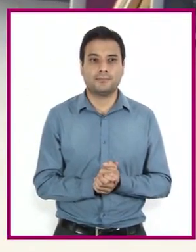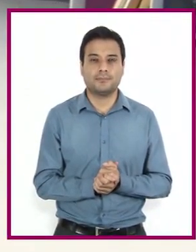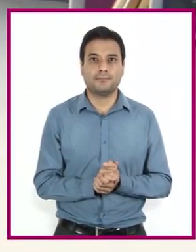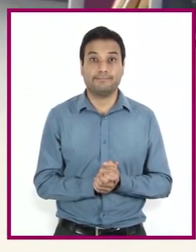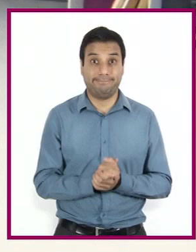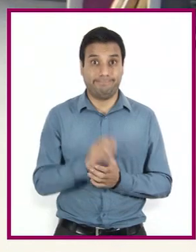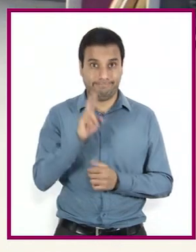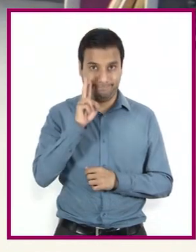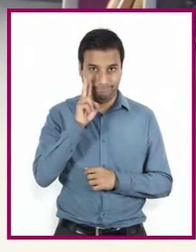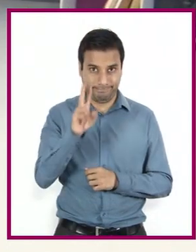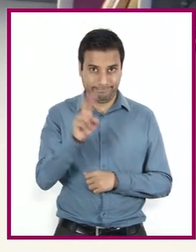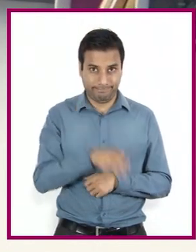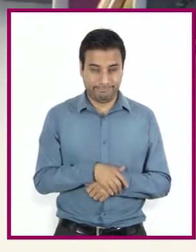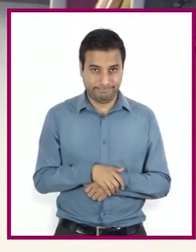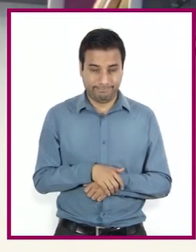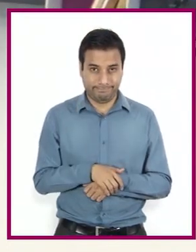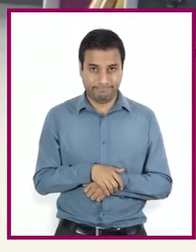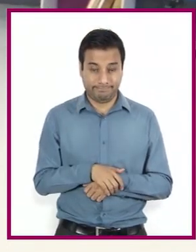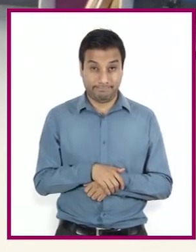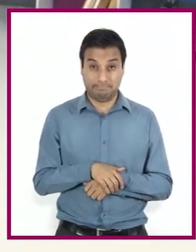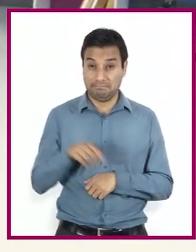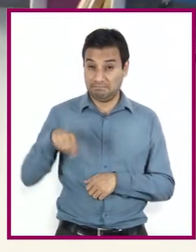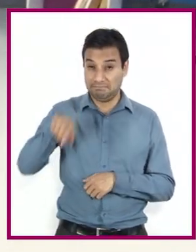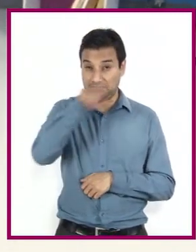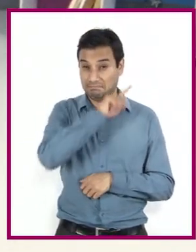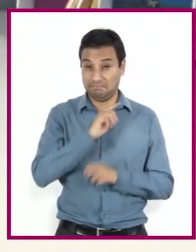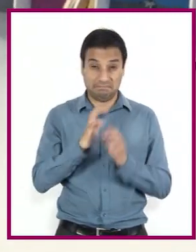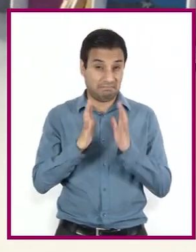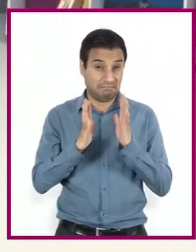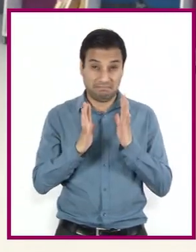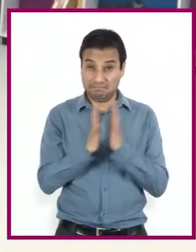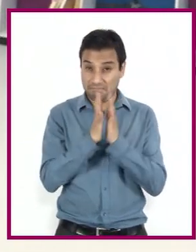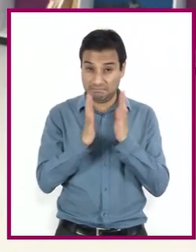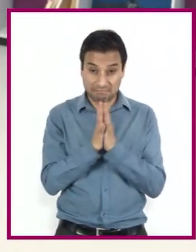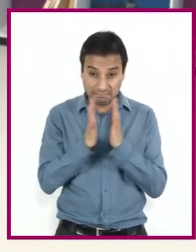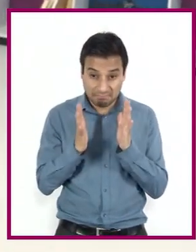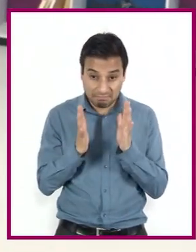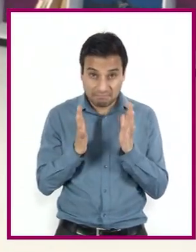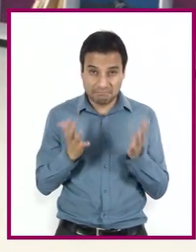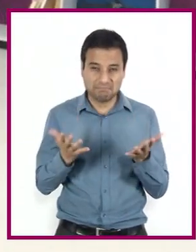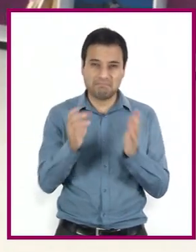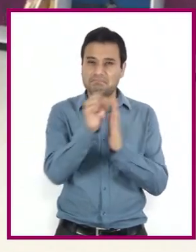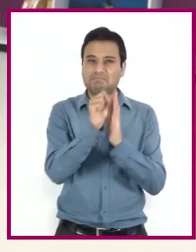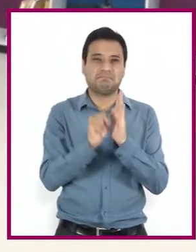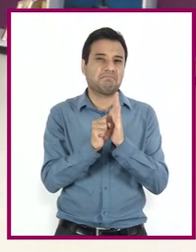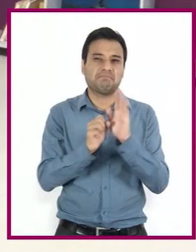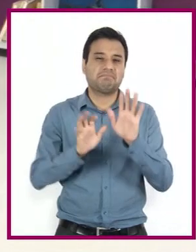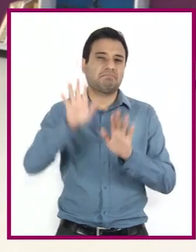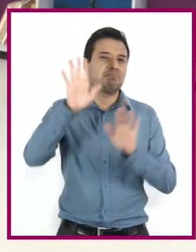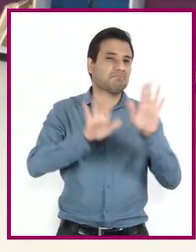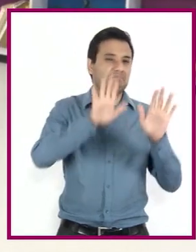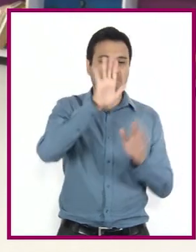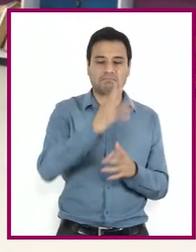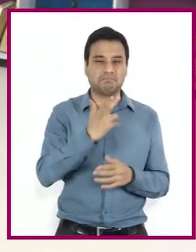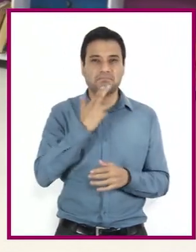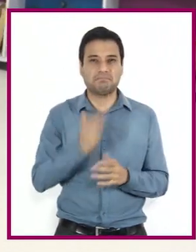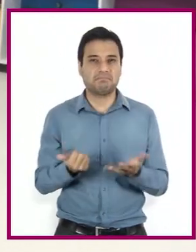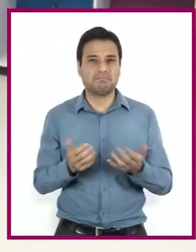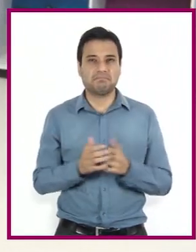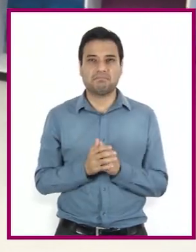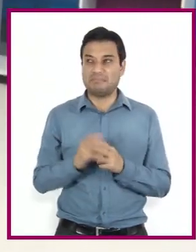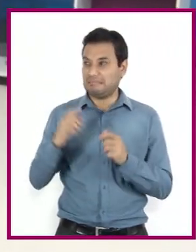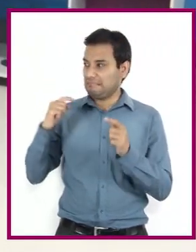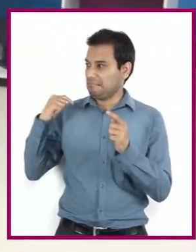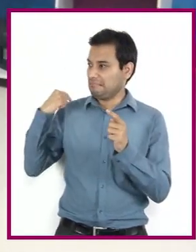Como vieron en el video, sin la participación social la democracia no existe. En los últimos años hemos visto